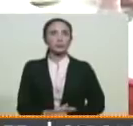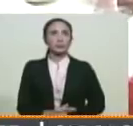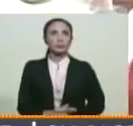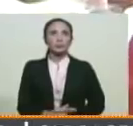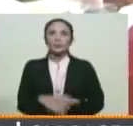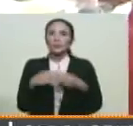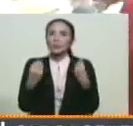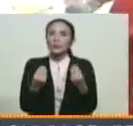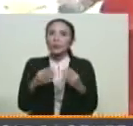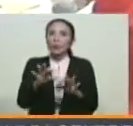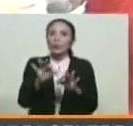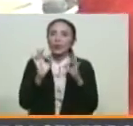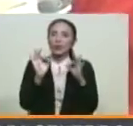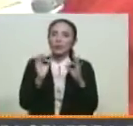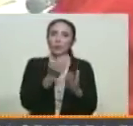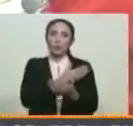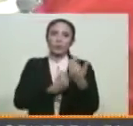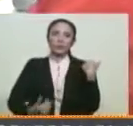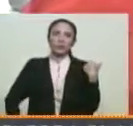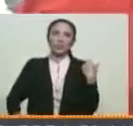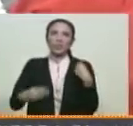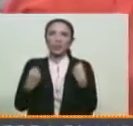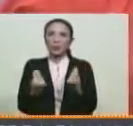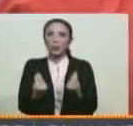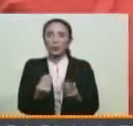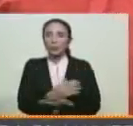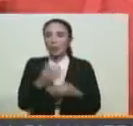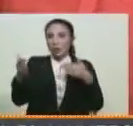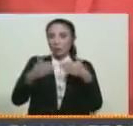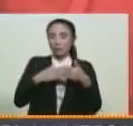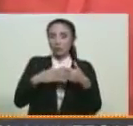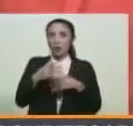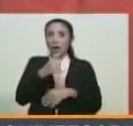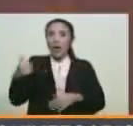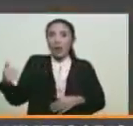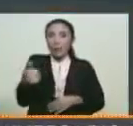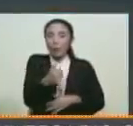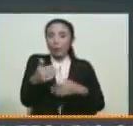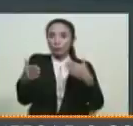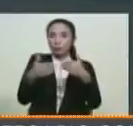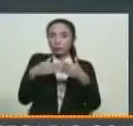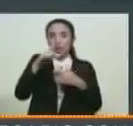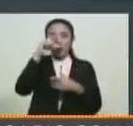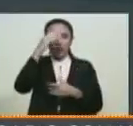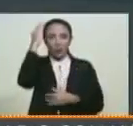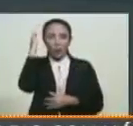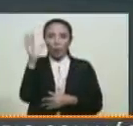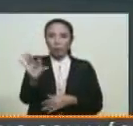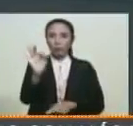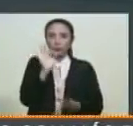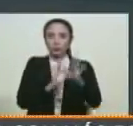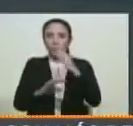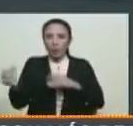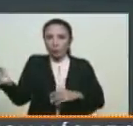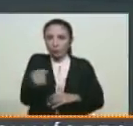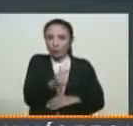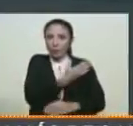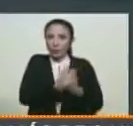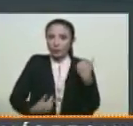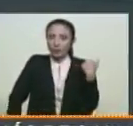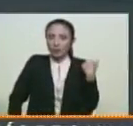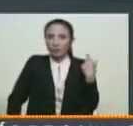se elige un presidente? En una reunión a puerta cerrada de la MUP, Ramos Alup y toda esa gente.